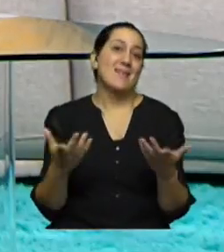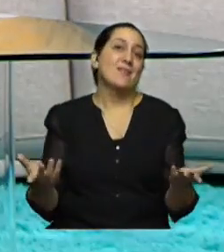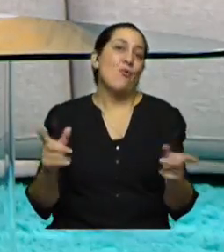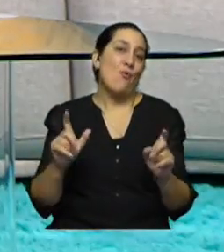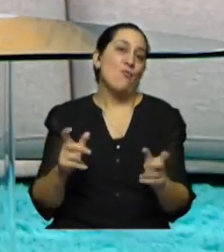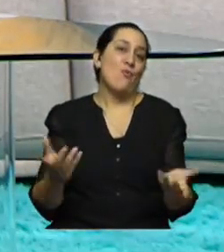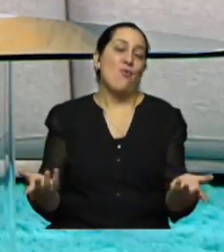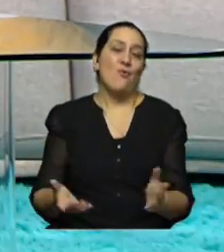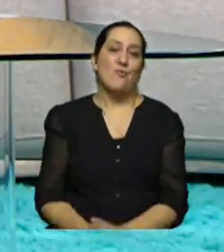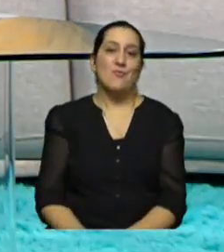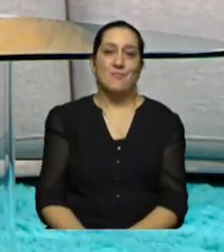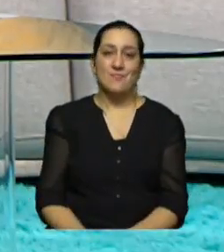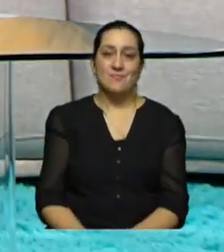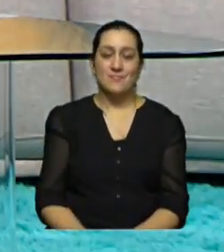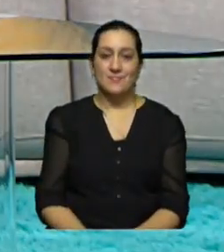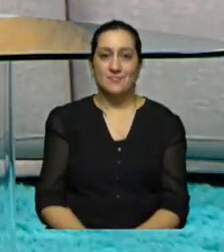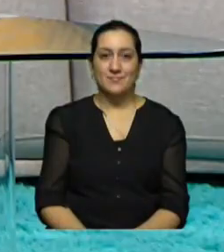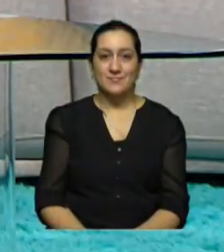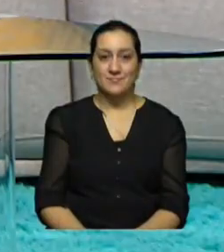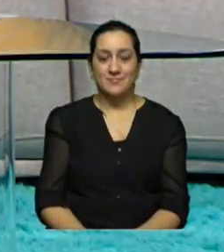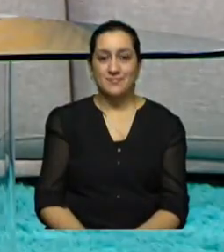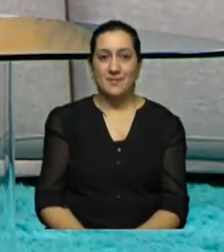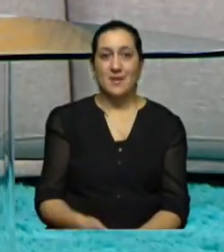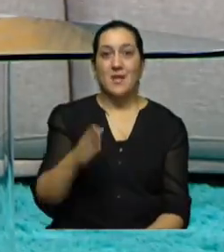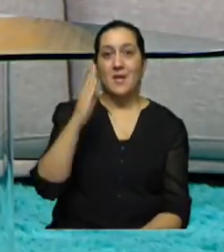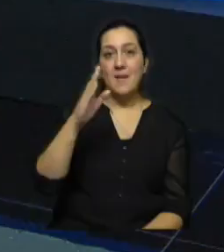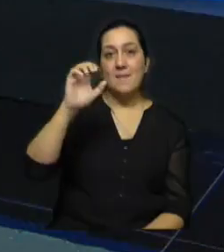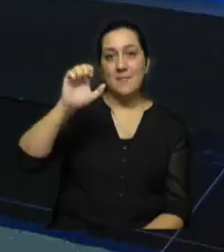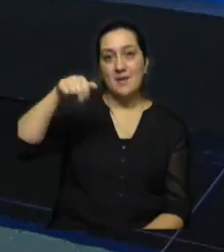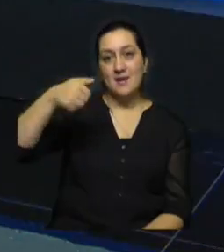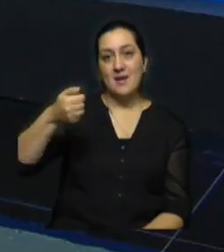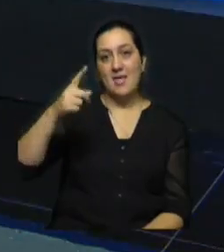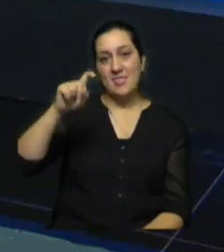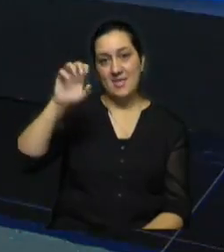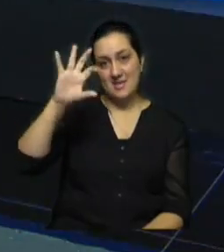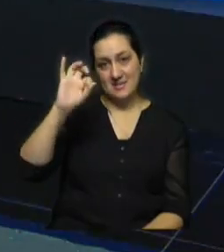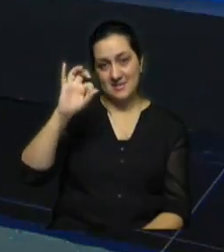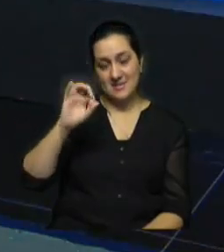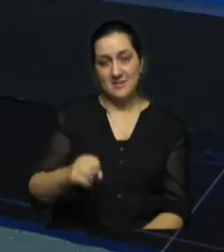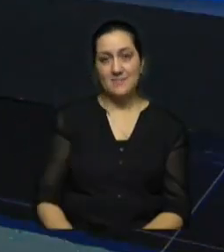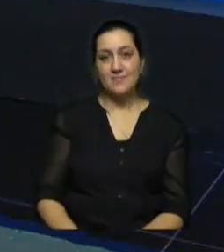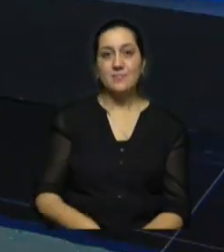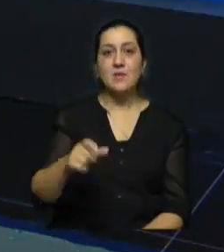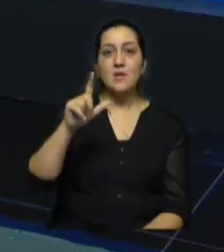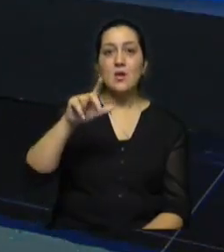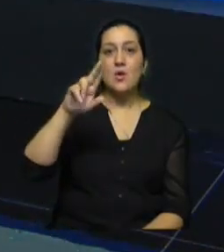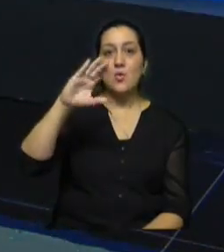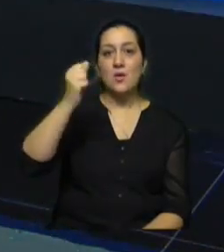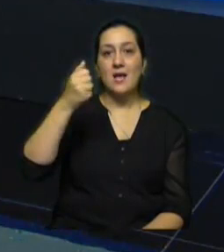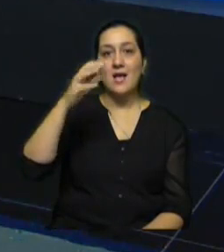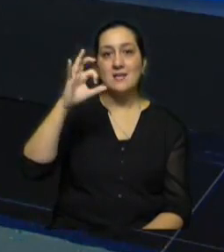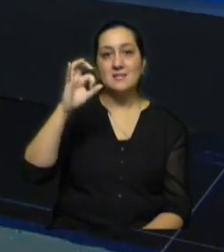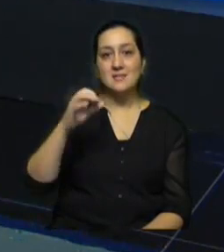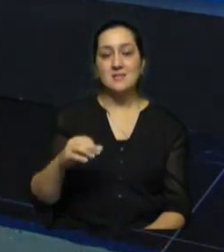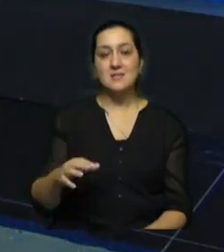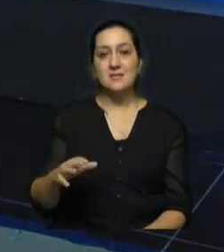Déjame acompañarla en esta. Yo también amo la tele. Bueno, Penadez lo conoces. Sí. Sí, sí, por supuesto. Por supuesto. Lucas sigue. Lucas es gran